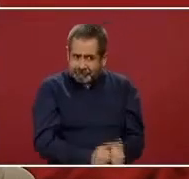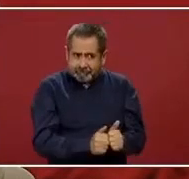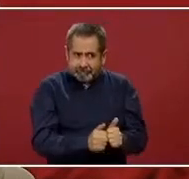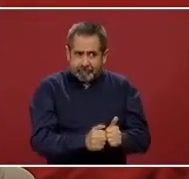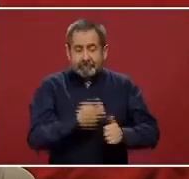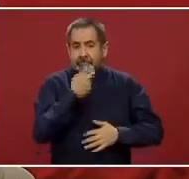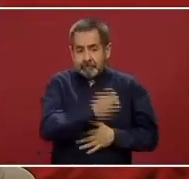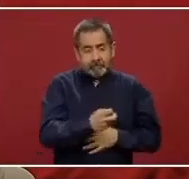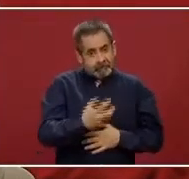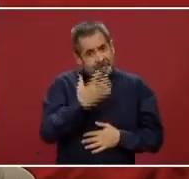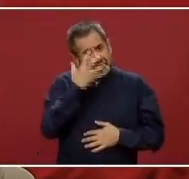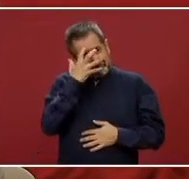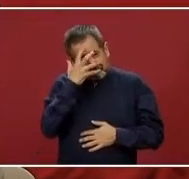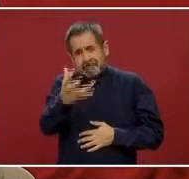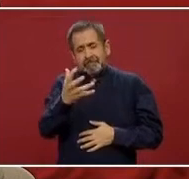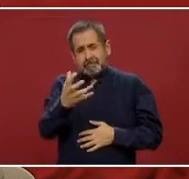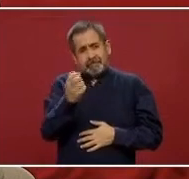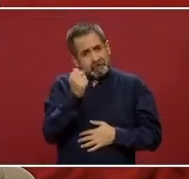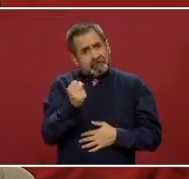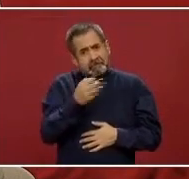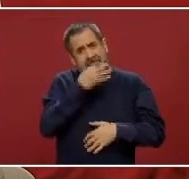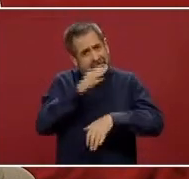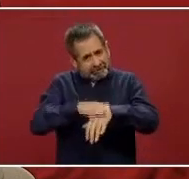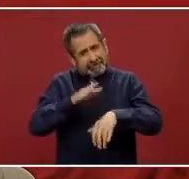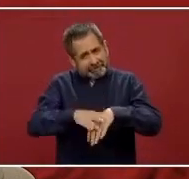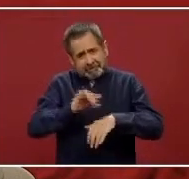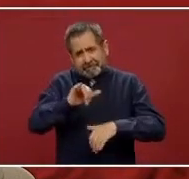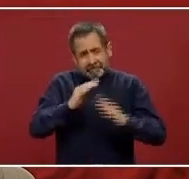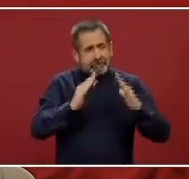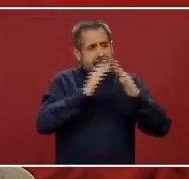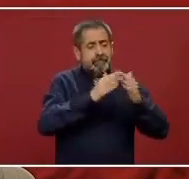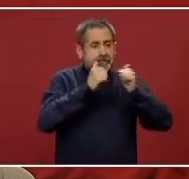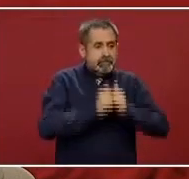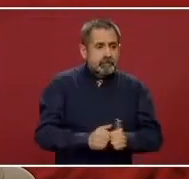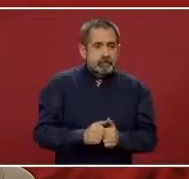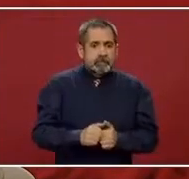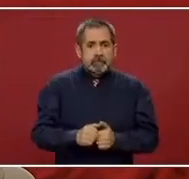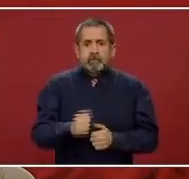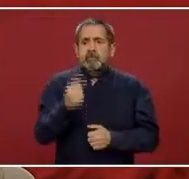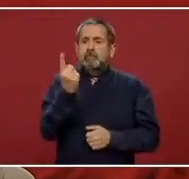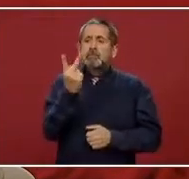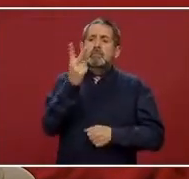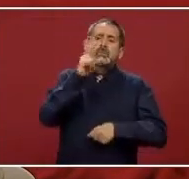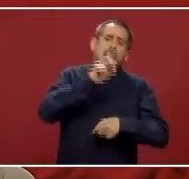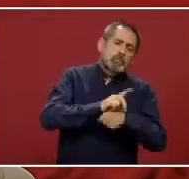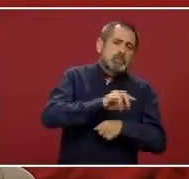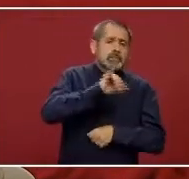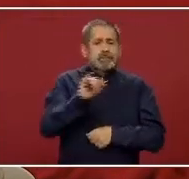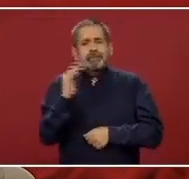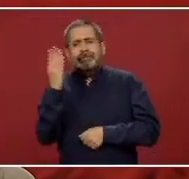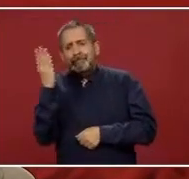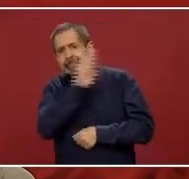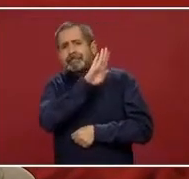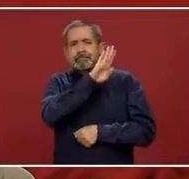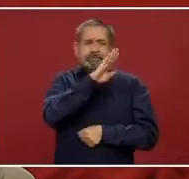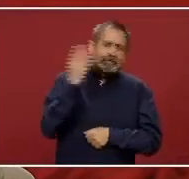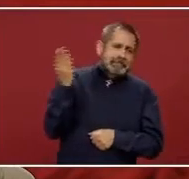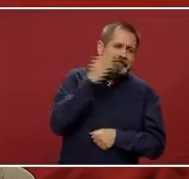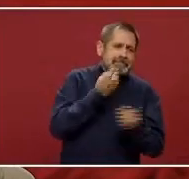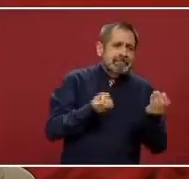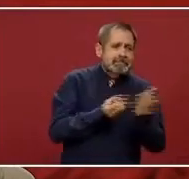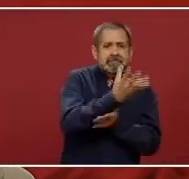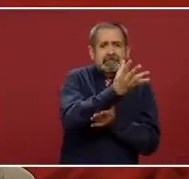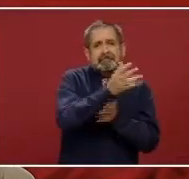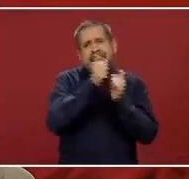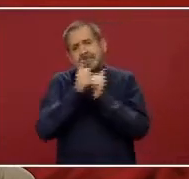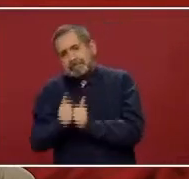digo drásticamente, no es de que 2 días después unos, 4 días después otros, algunos sí, algunos